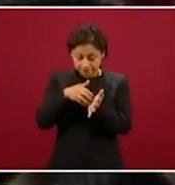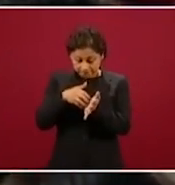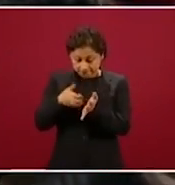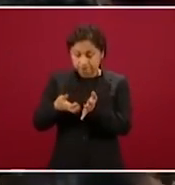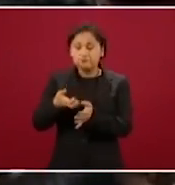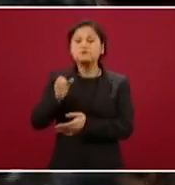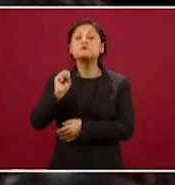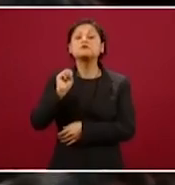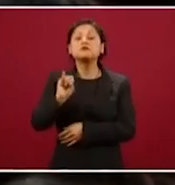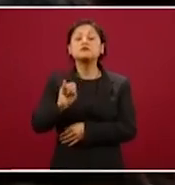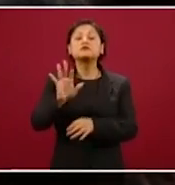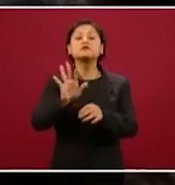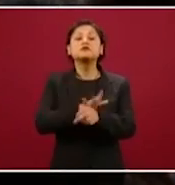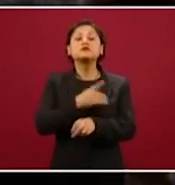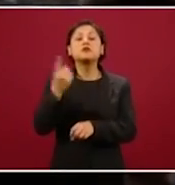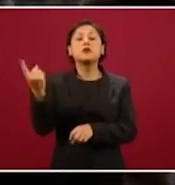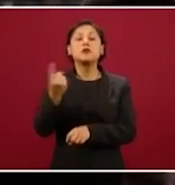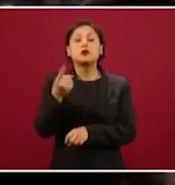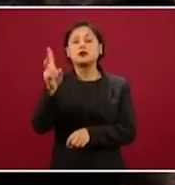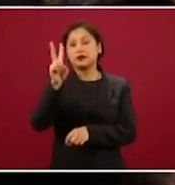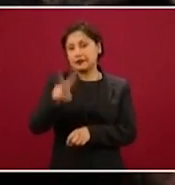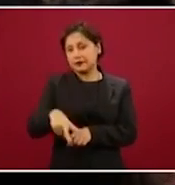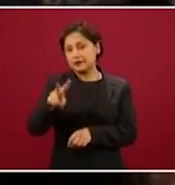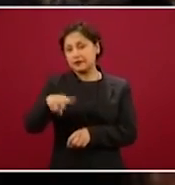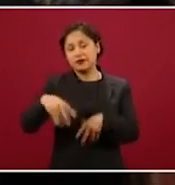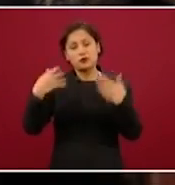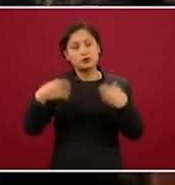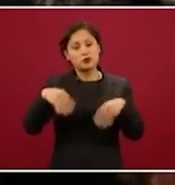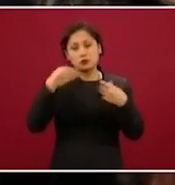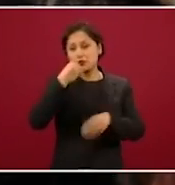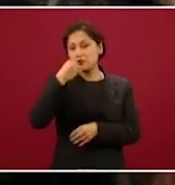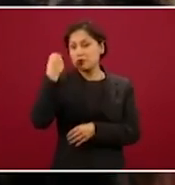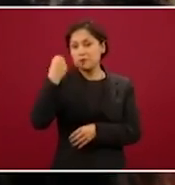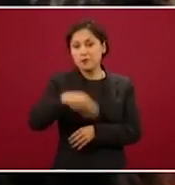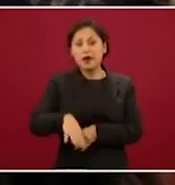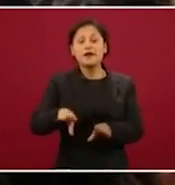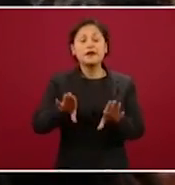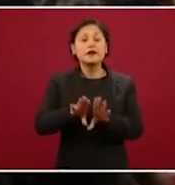genial la concepción de cómo